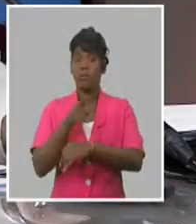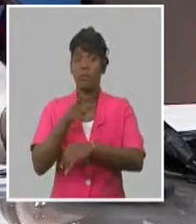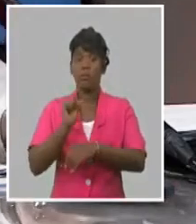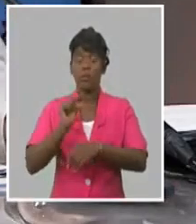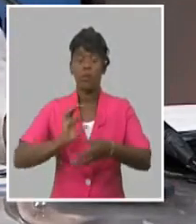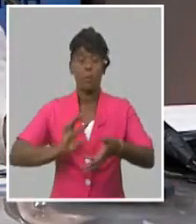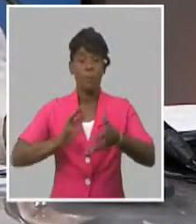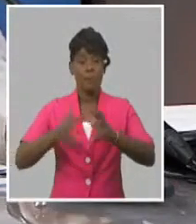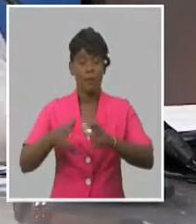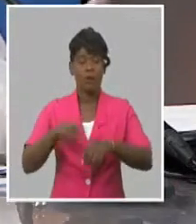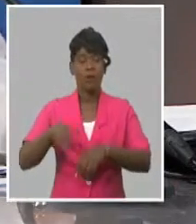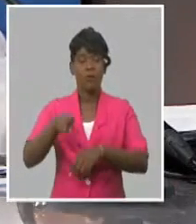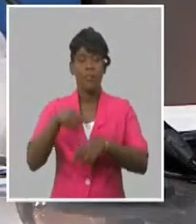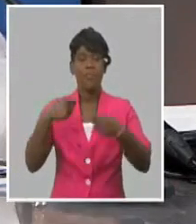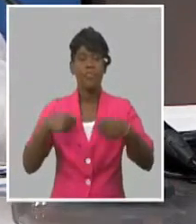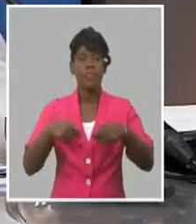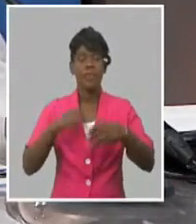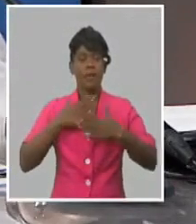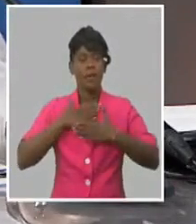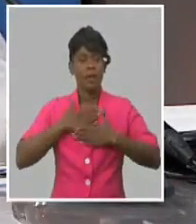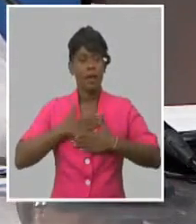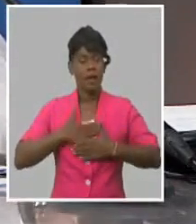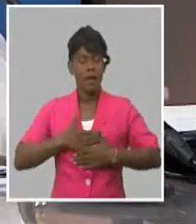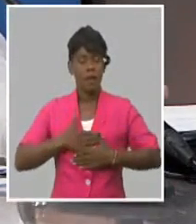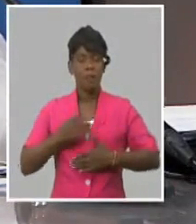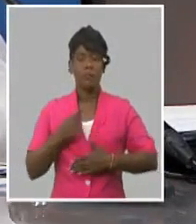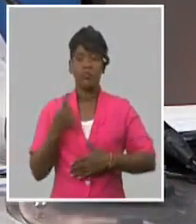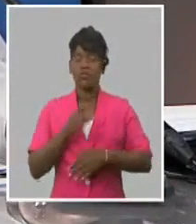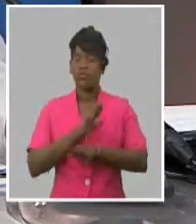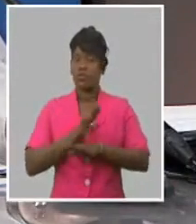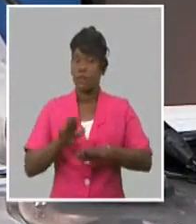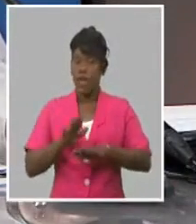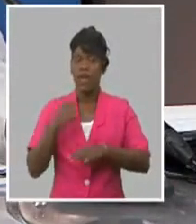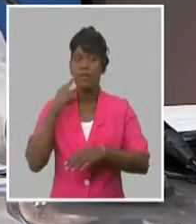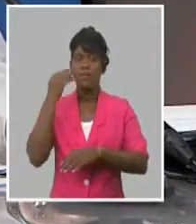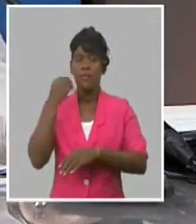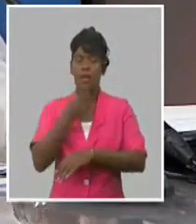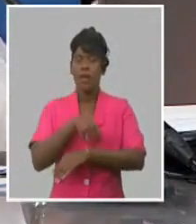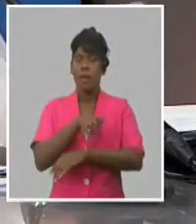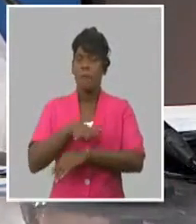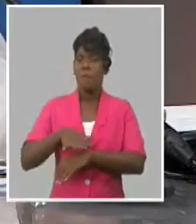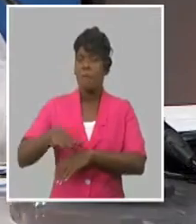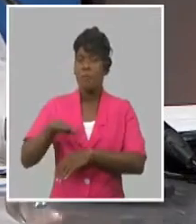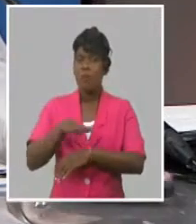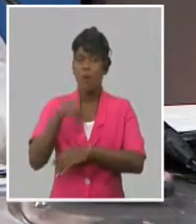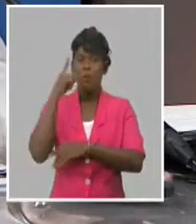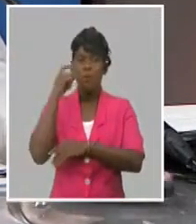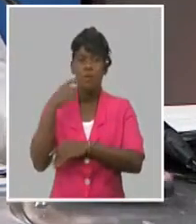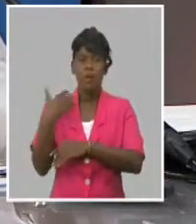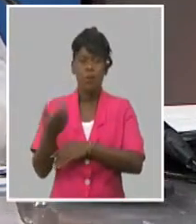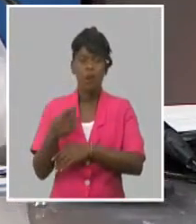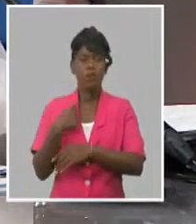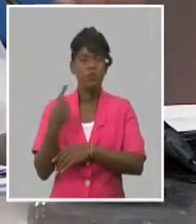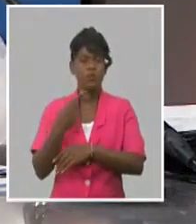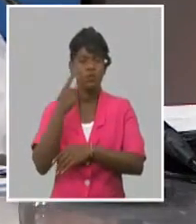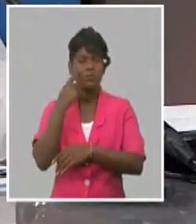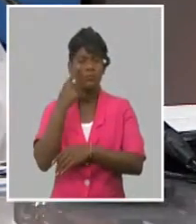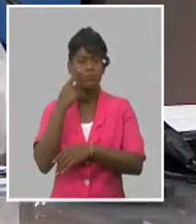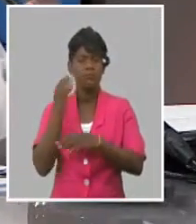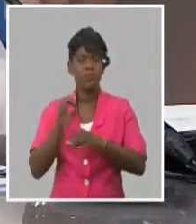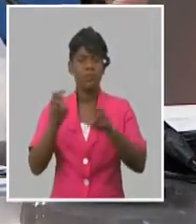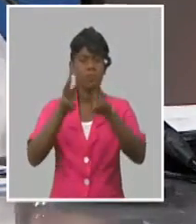riesgo, nosotros tenemos y hemos estudiado las opiniones de las personas en las redes sociales, va a